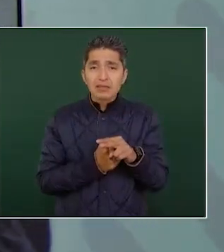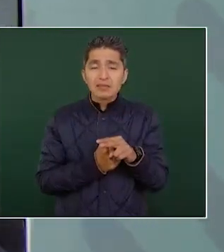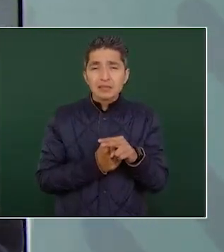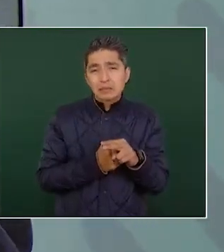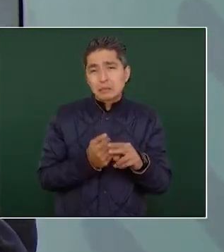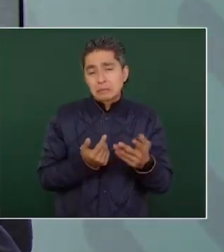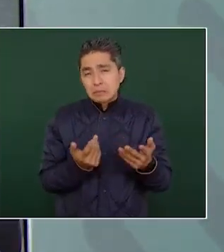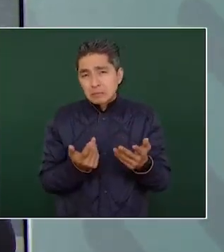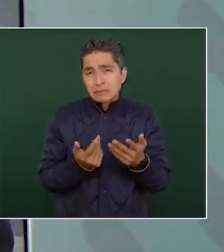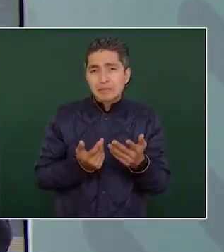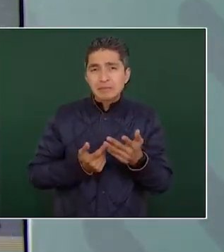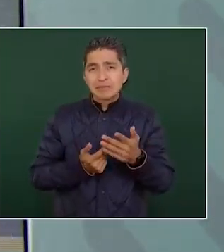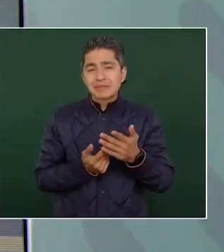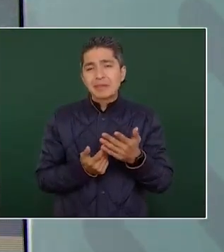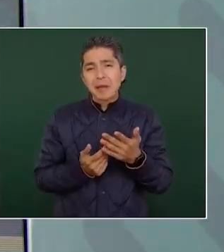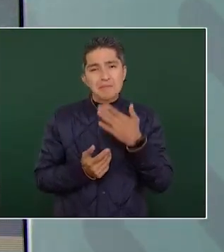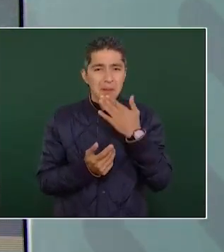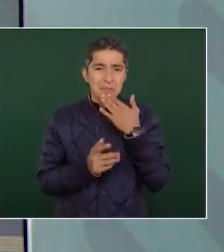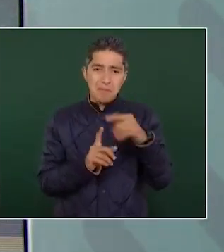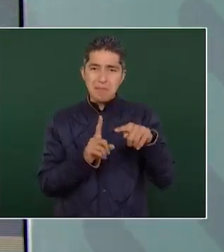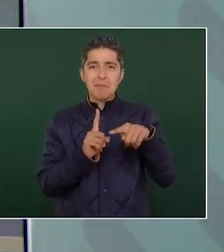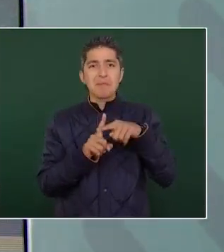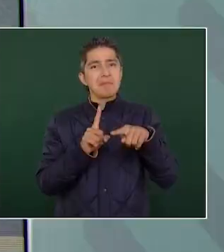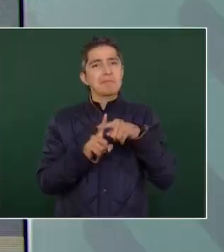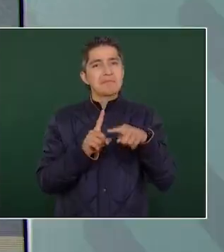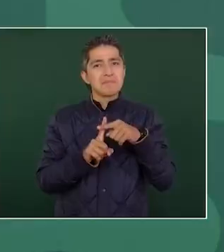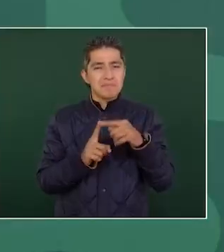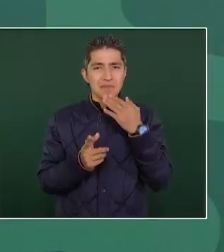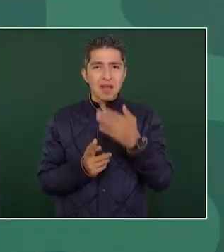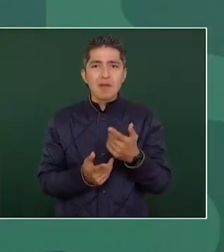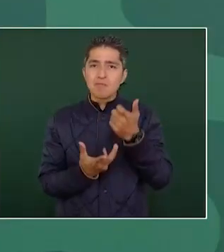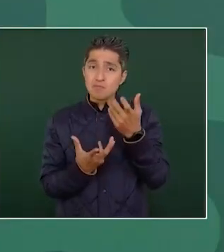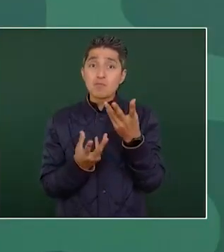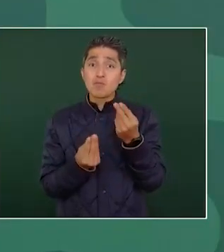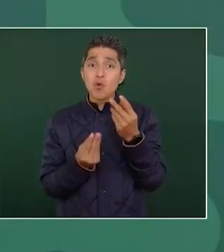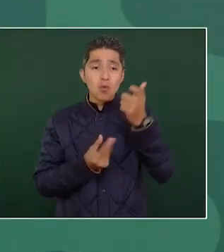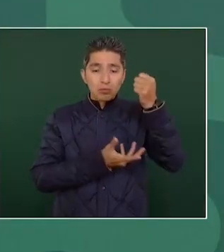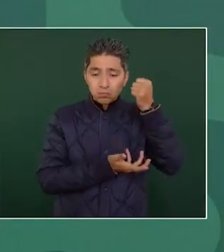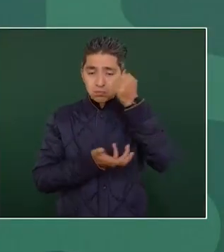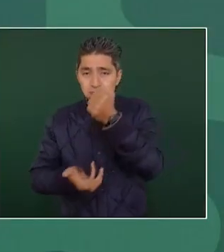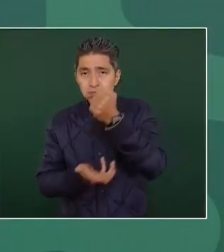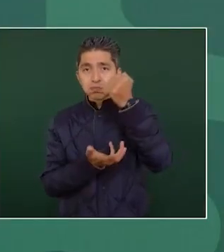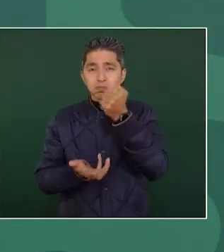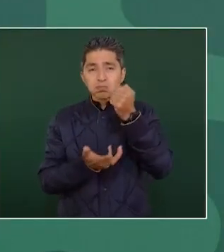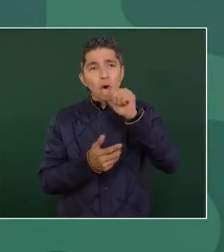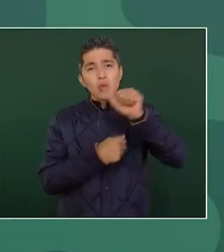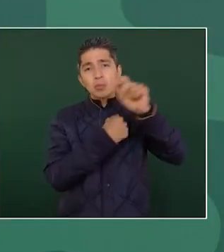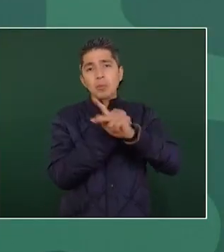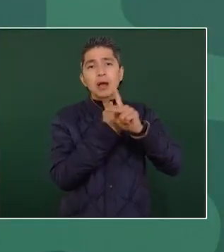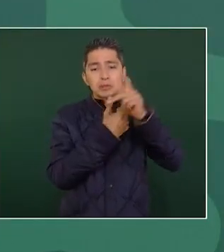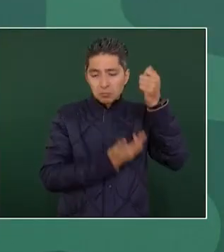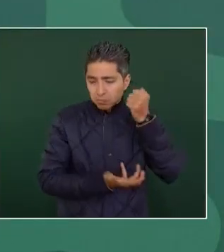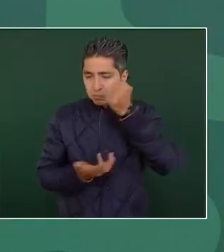situación muy favorable, está llegando mucha inversión extranjera,